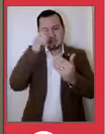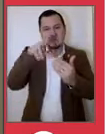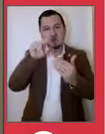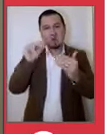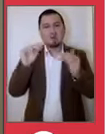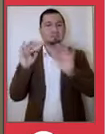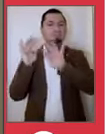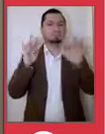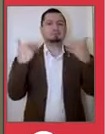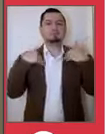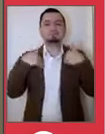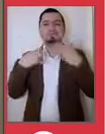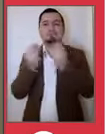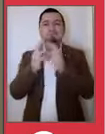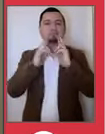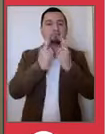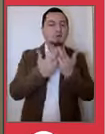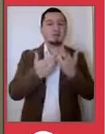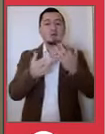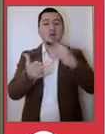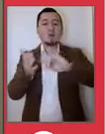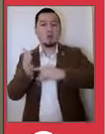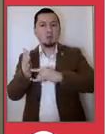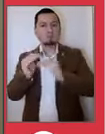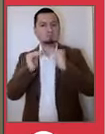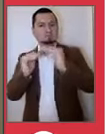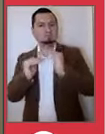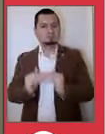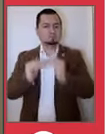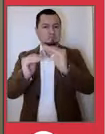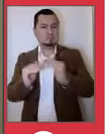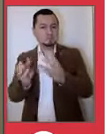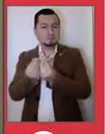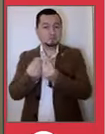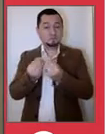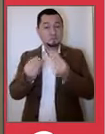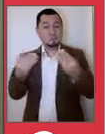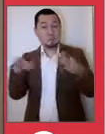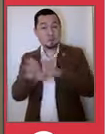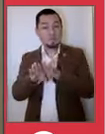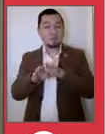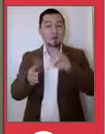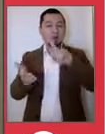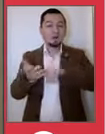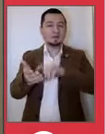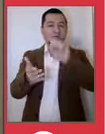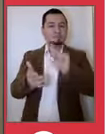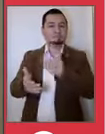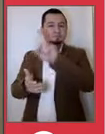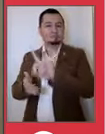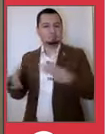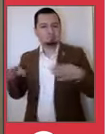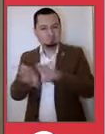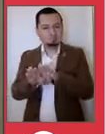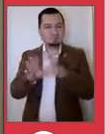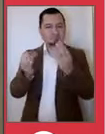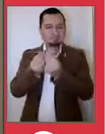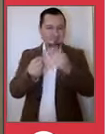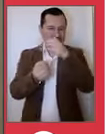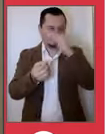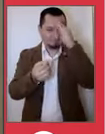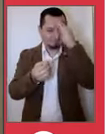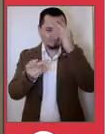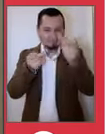medidas de restricción que tenía que ver con horarios y que tenía que ver con suspender la actividad de los fines de semana una serie de medidas que estaban